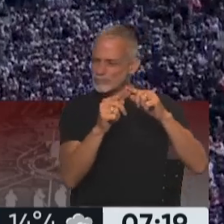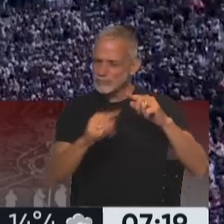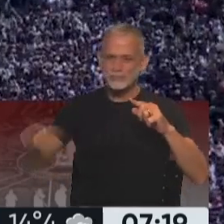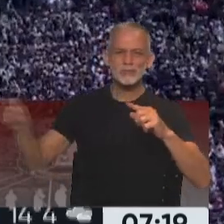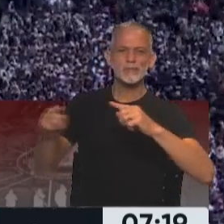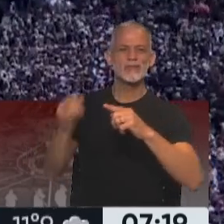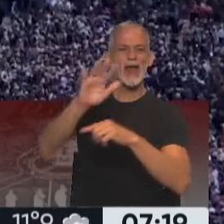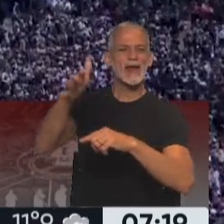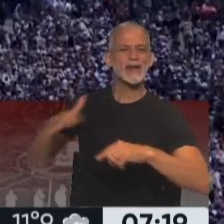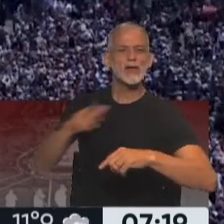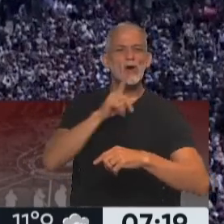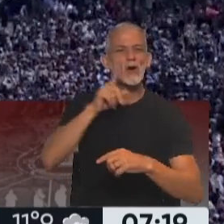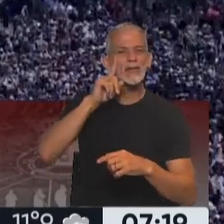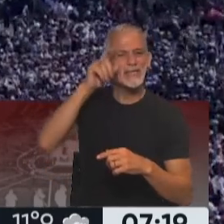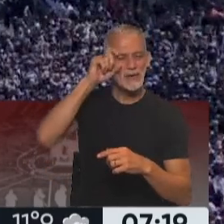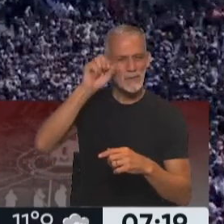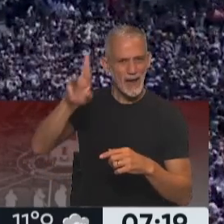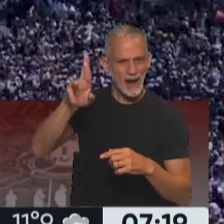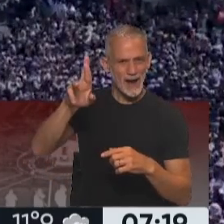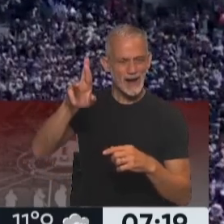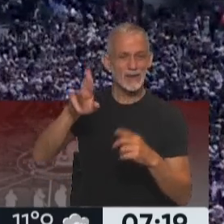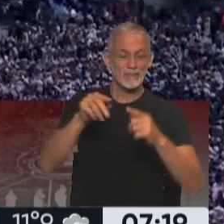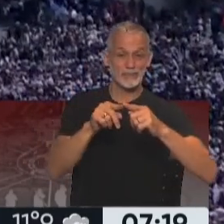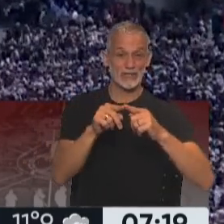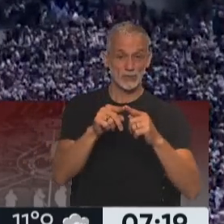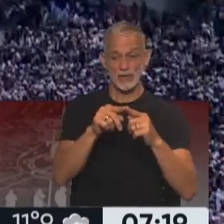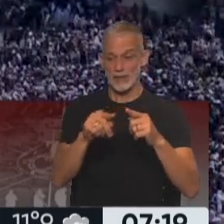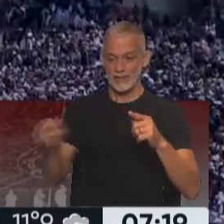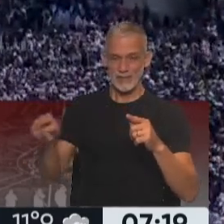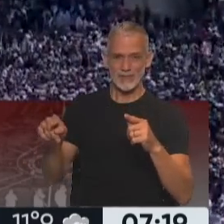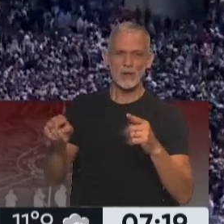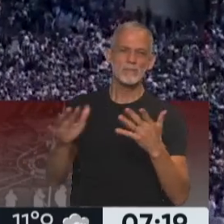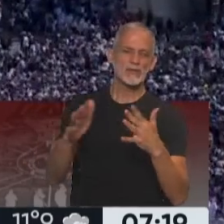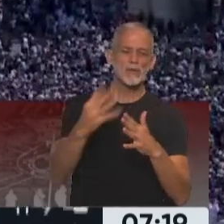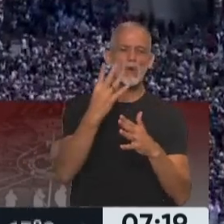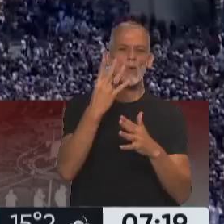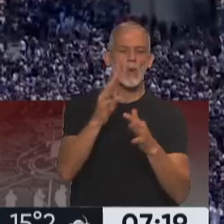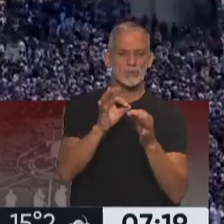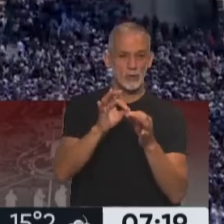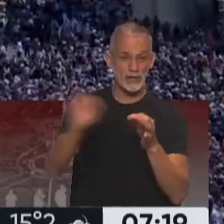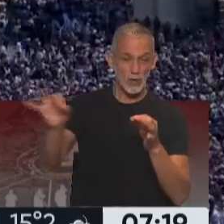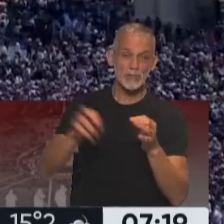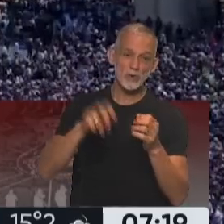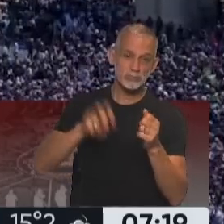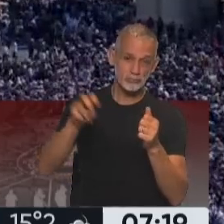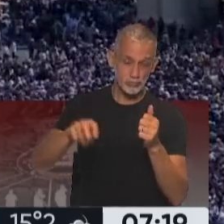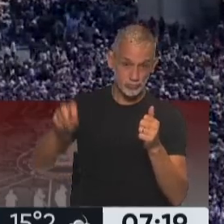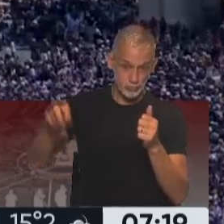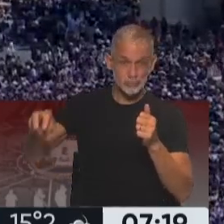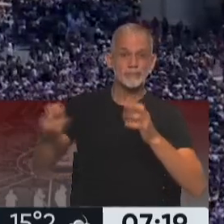y desde ahí, a través de un percurso más o menos de 4 kilómetros caminando,